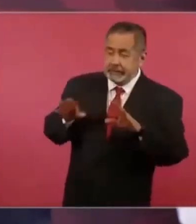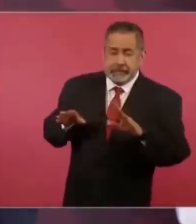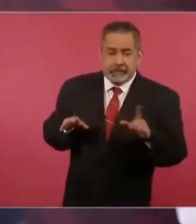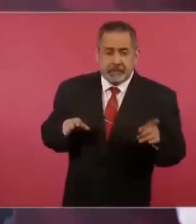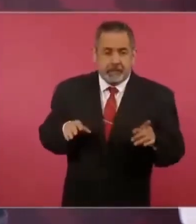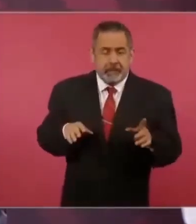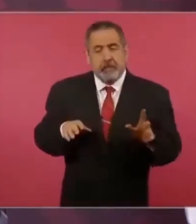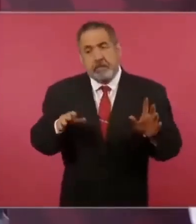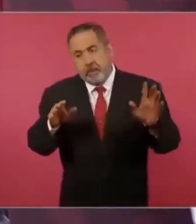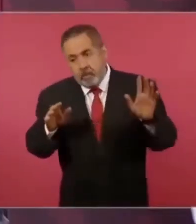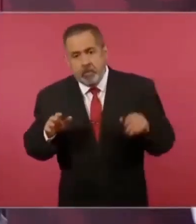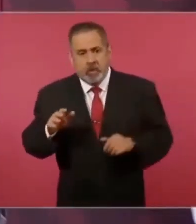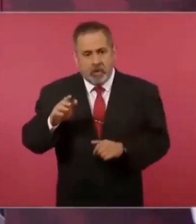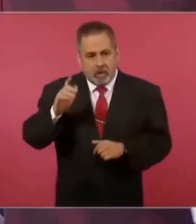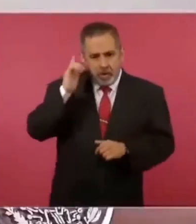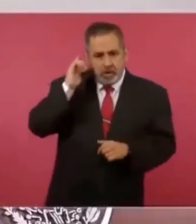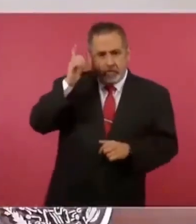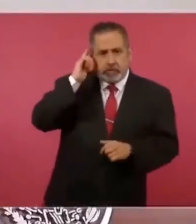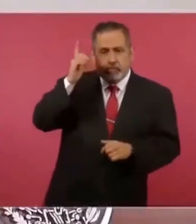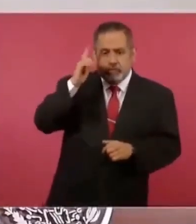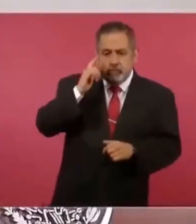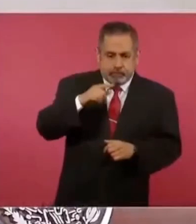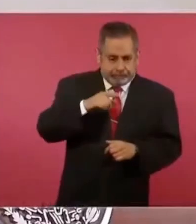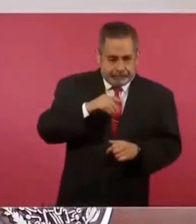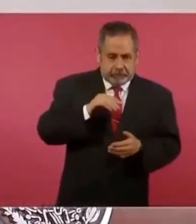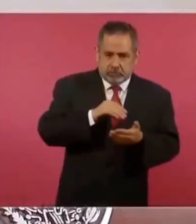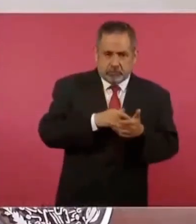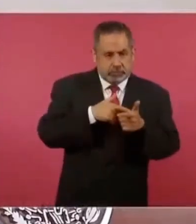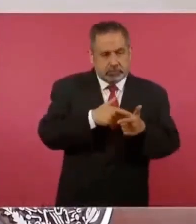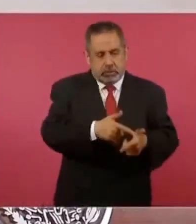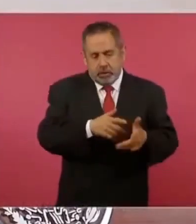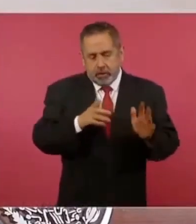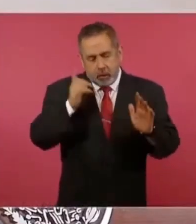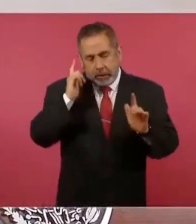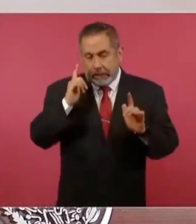y ojalá y no cambien las cosas, ¿no?